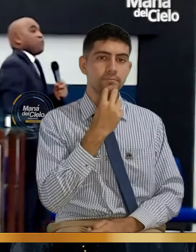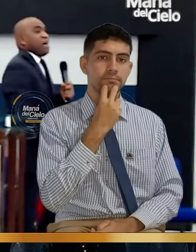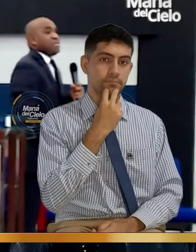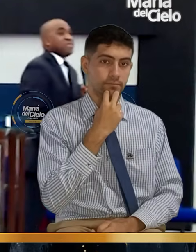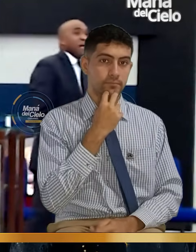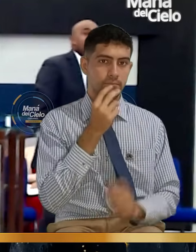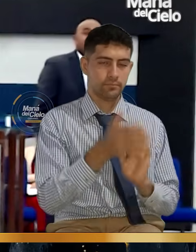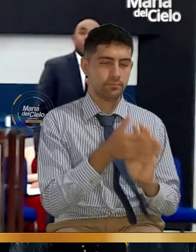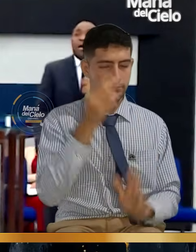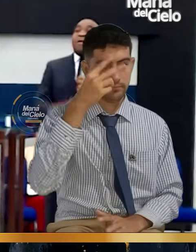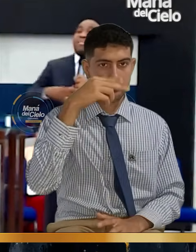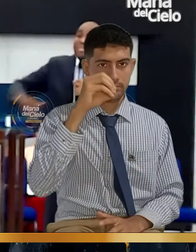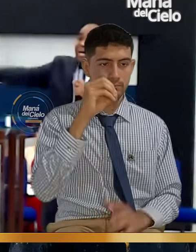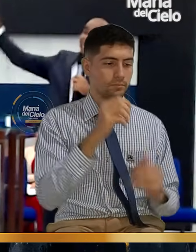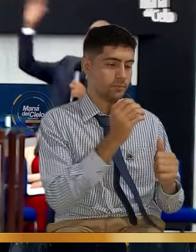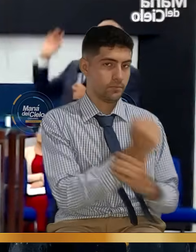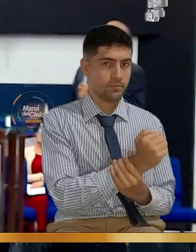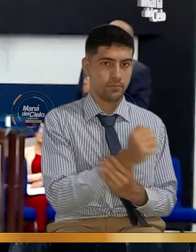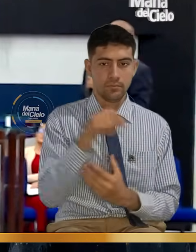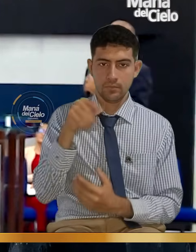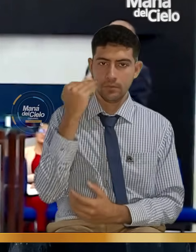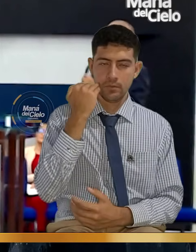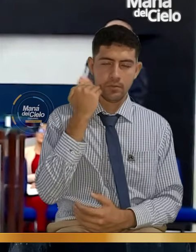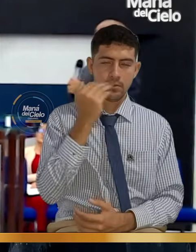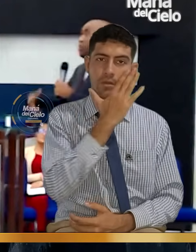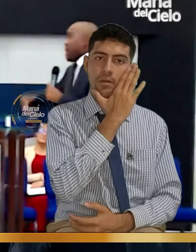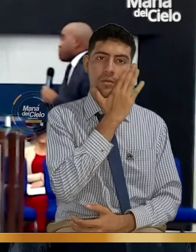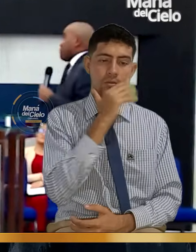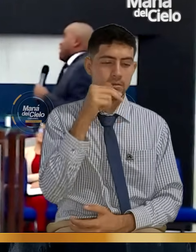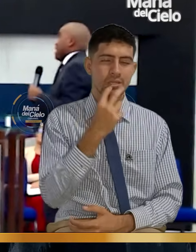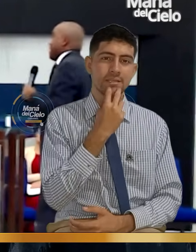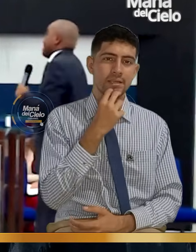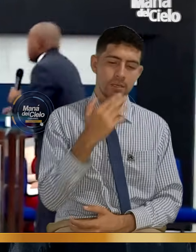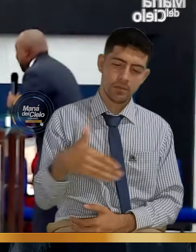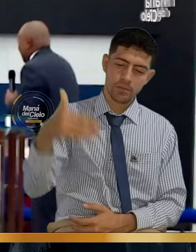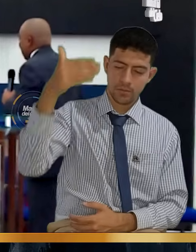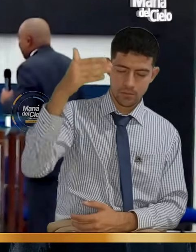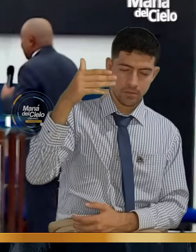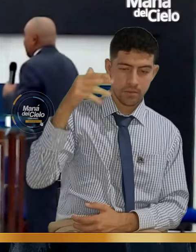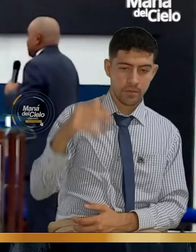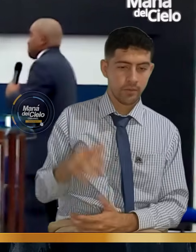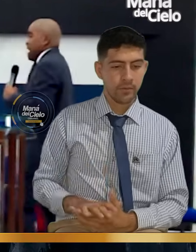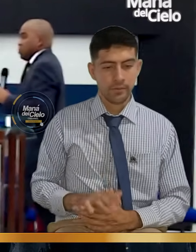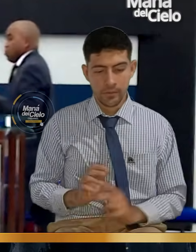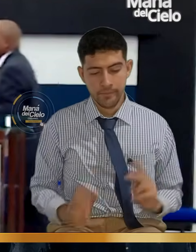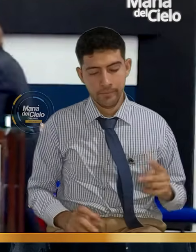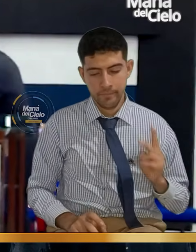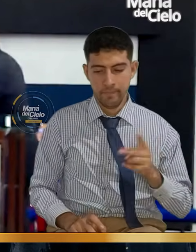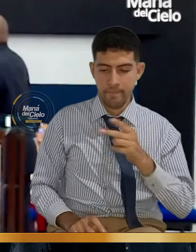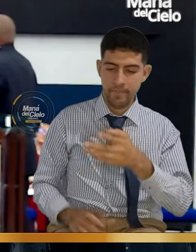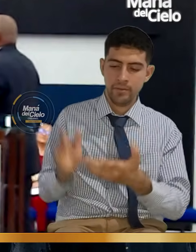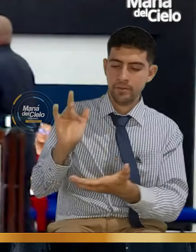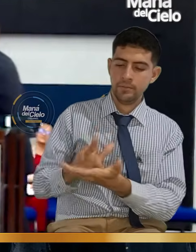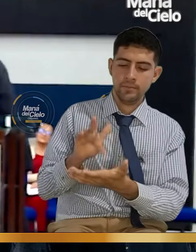decir, cójase esa Villamarina. Le daban ese pedazo a Abraham de desierto. Y Abraham, donde